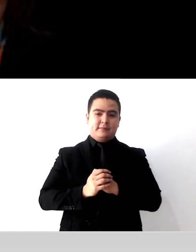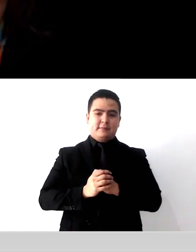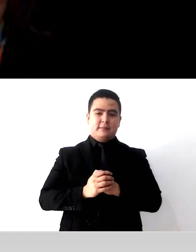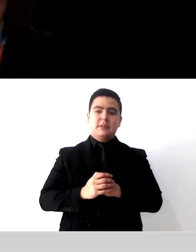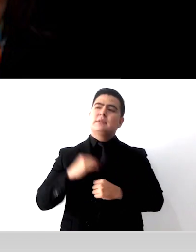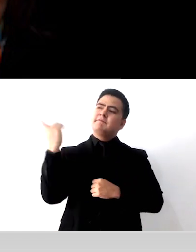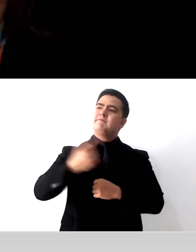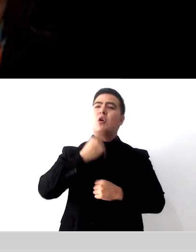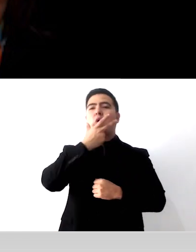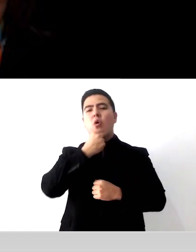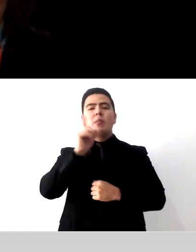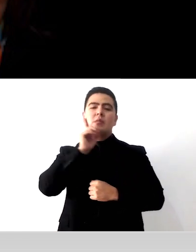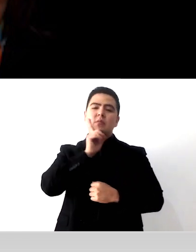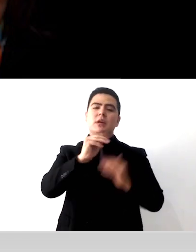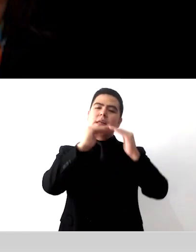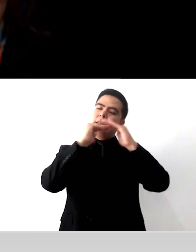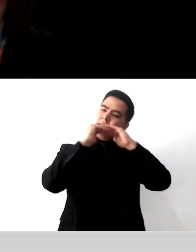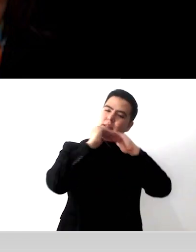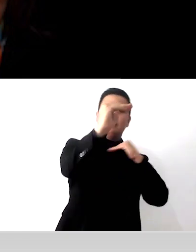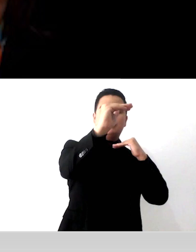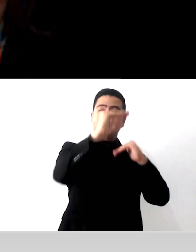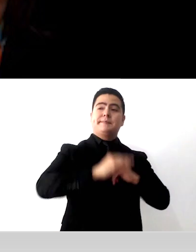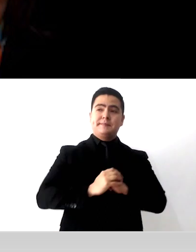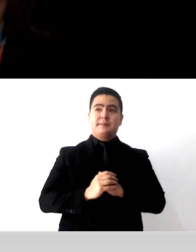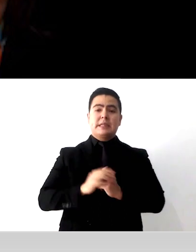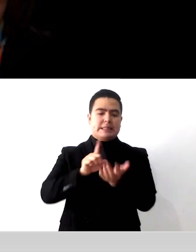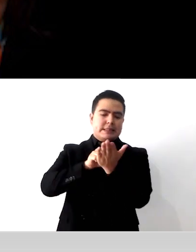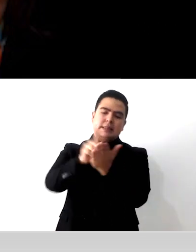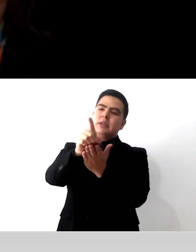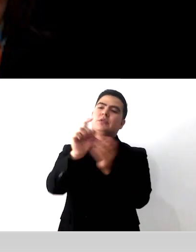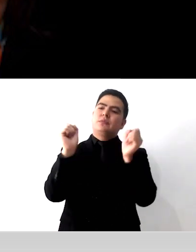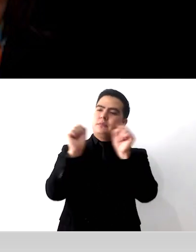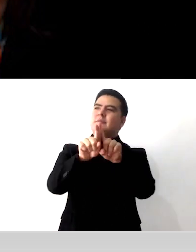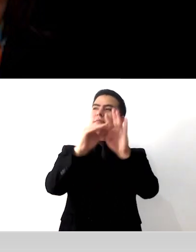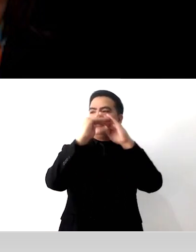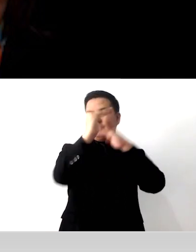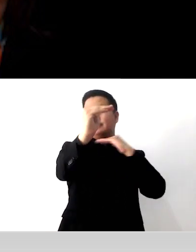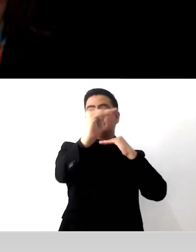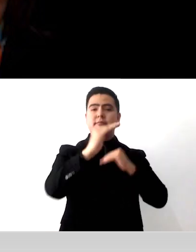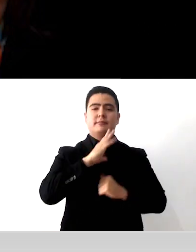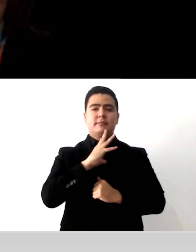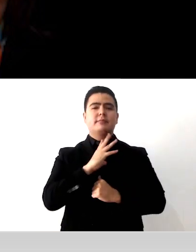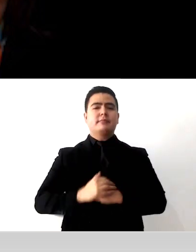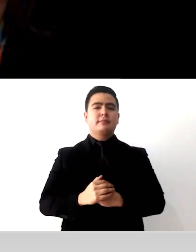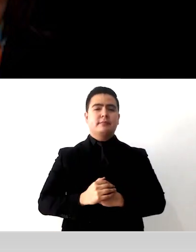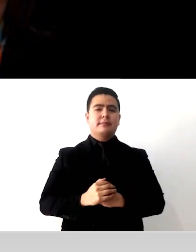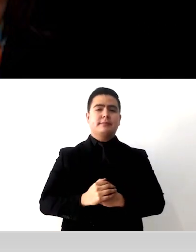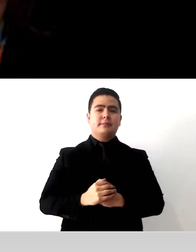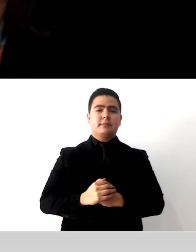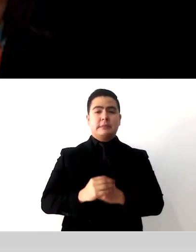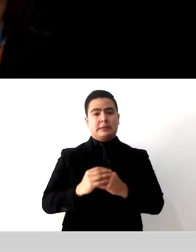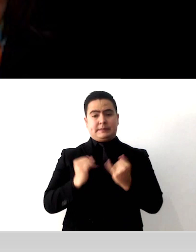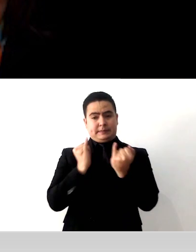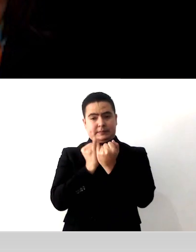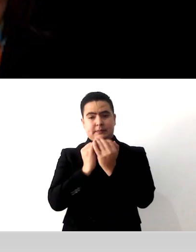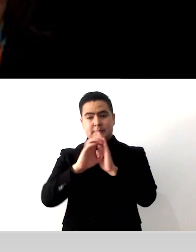iguales y tenemos que ejercerlos sin restricciones, hombres y mujeres. El otro aspecto es el cuantitativo. O sea,